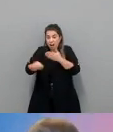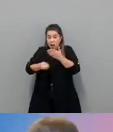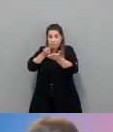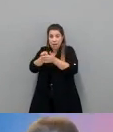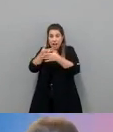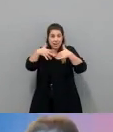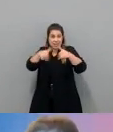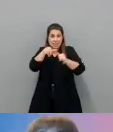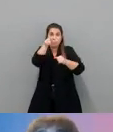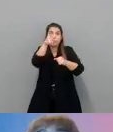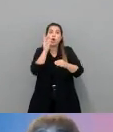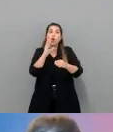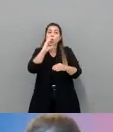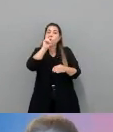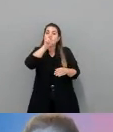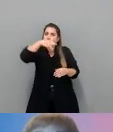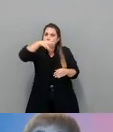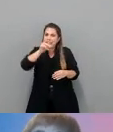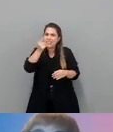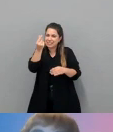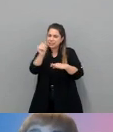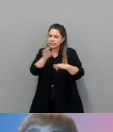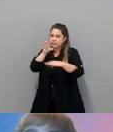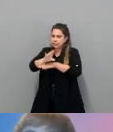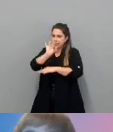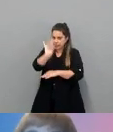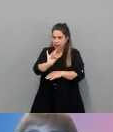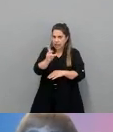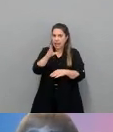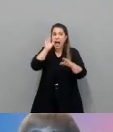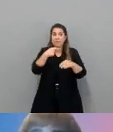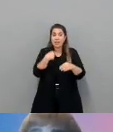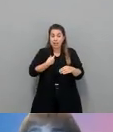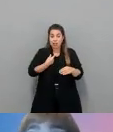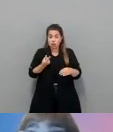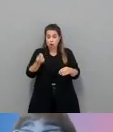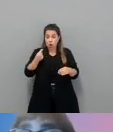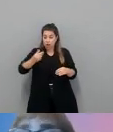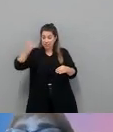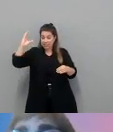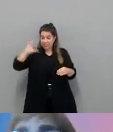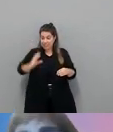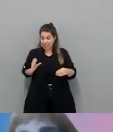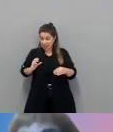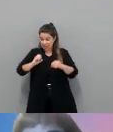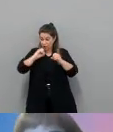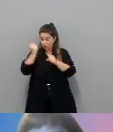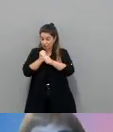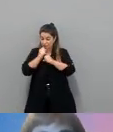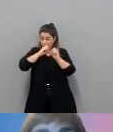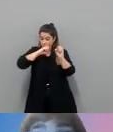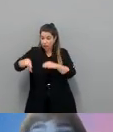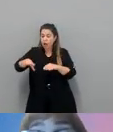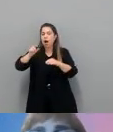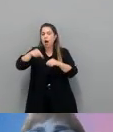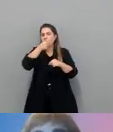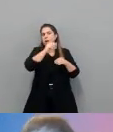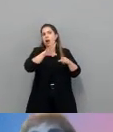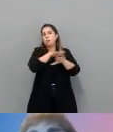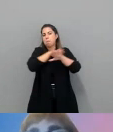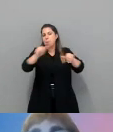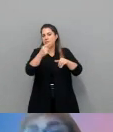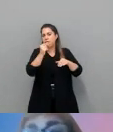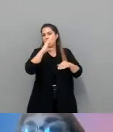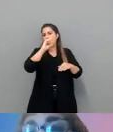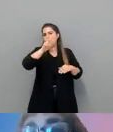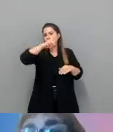está. O sea, a mí me van a complementar el salario que dejo de percibir por cuidar a mi hijo, ¿vale? Esa es la clave. ¿Y tengo